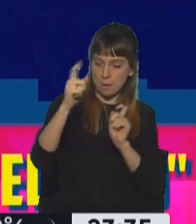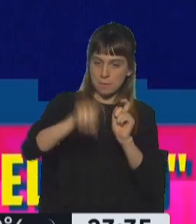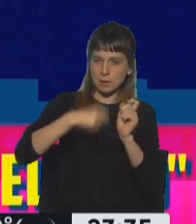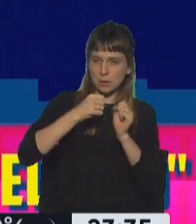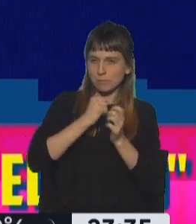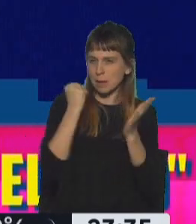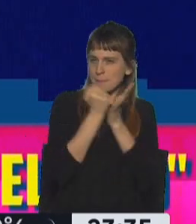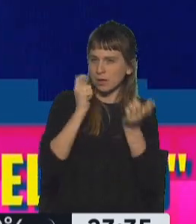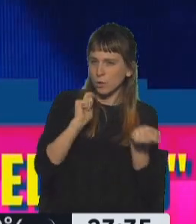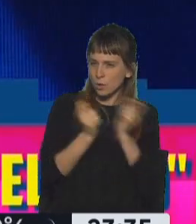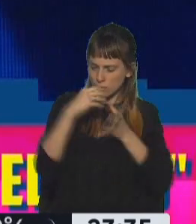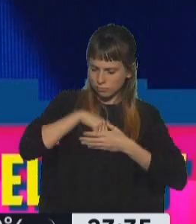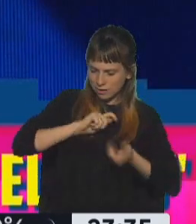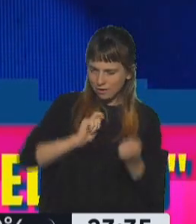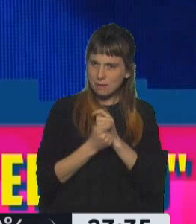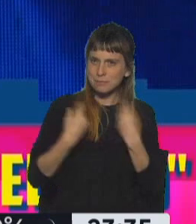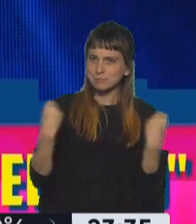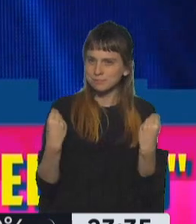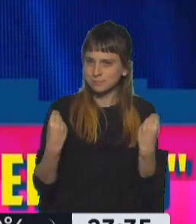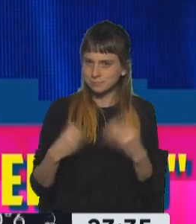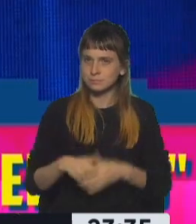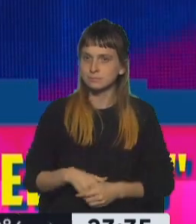En lo que más me influyó tal vez sea en el temor...